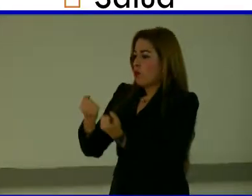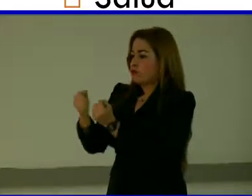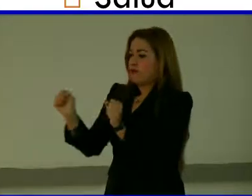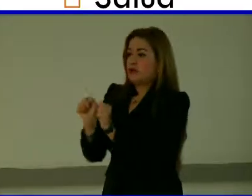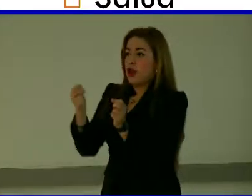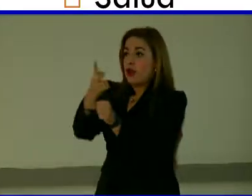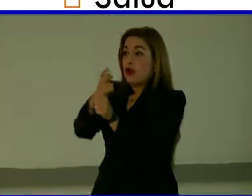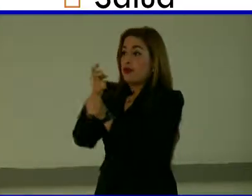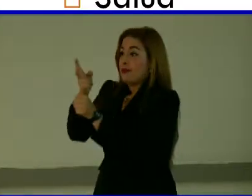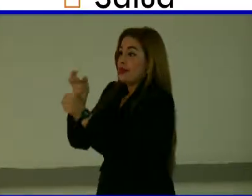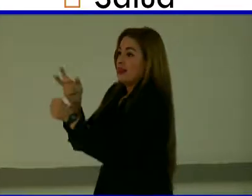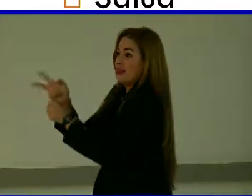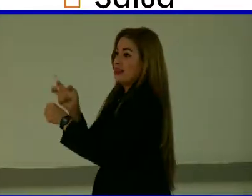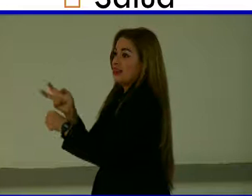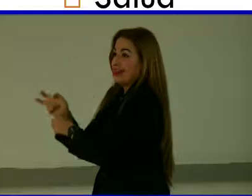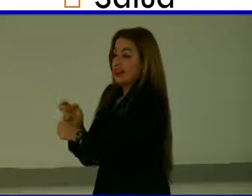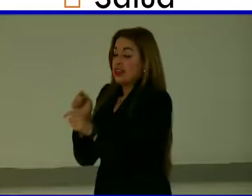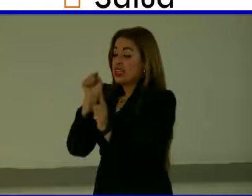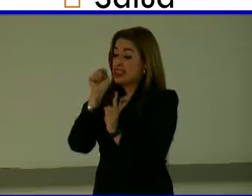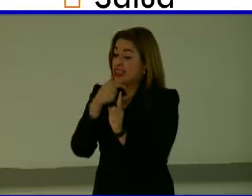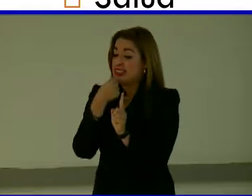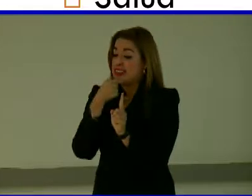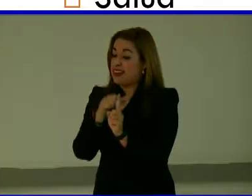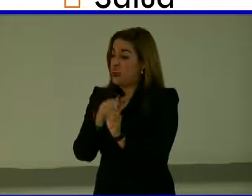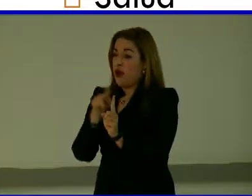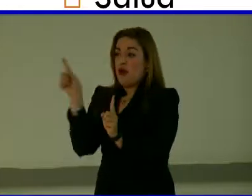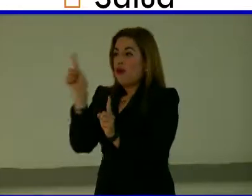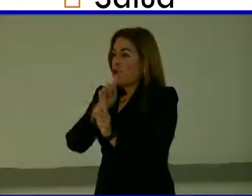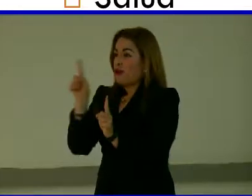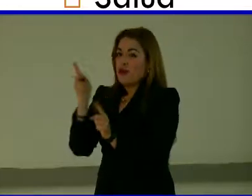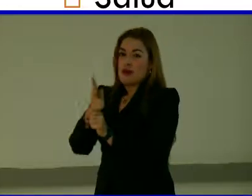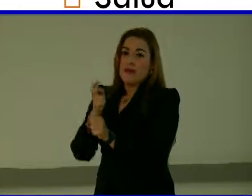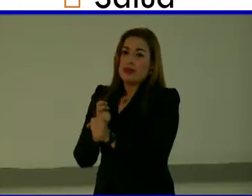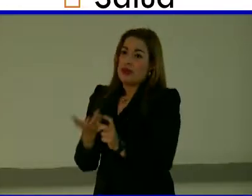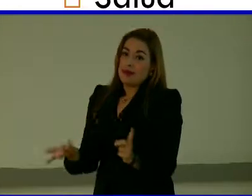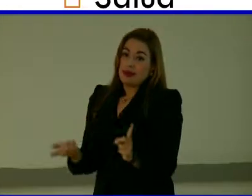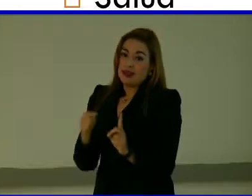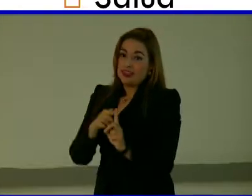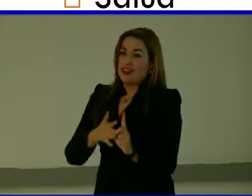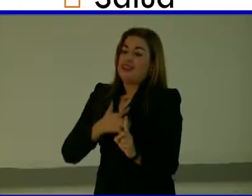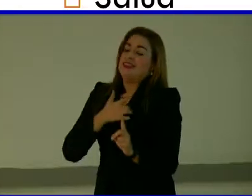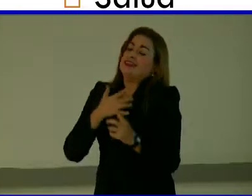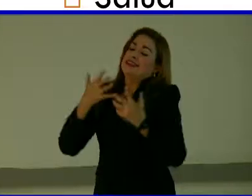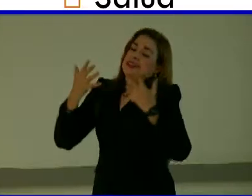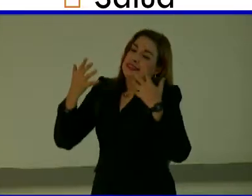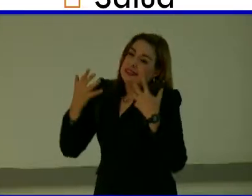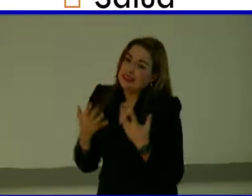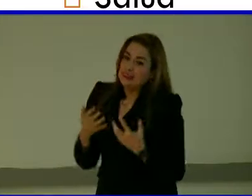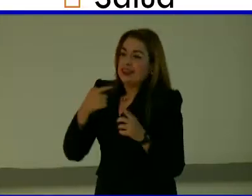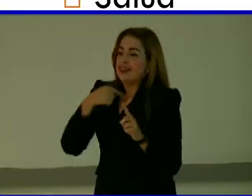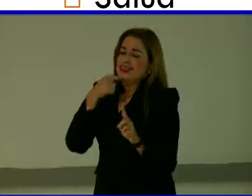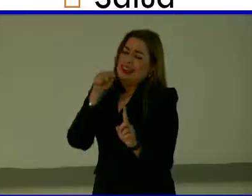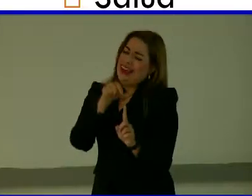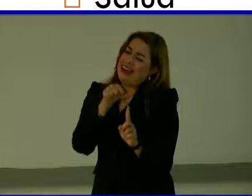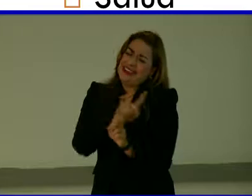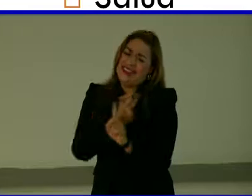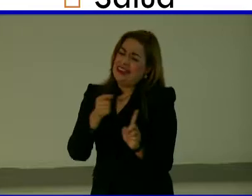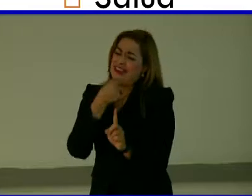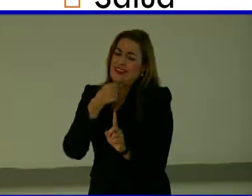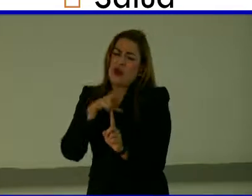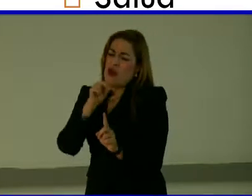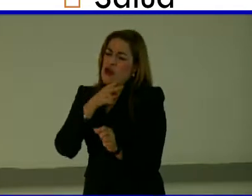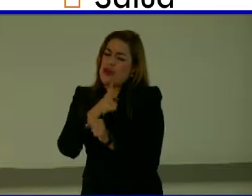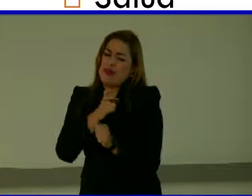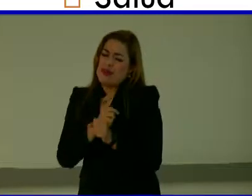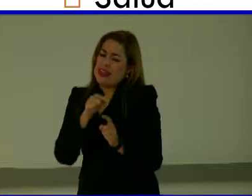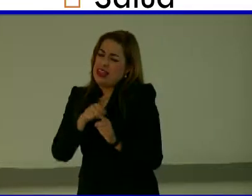sienta mal. A ese no lo invitaban. Probablemente los papás decían, ese no me lo traigas aquí porque me va a volver loca. Pero bueno, pero es la realidad de los